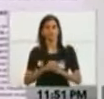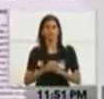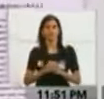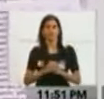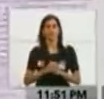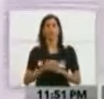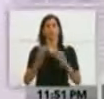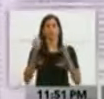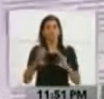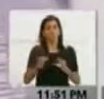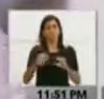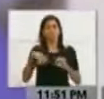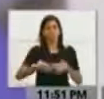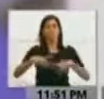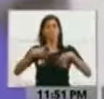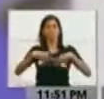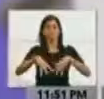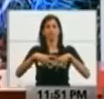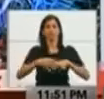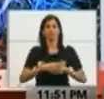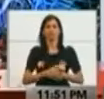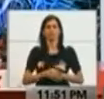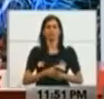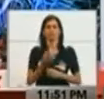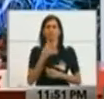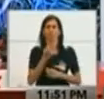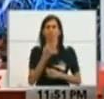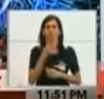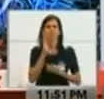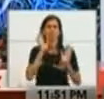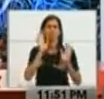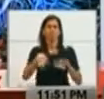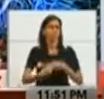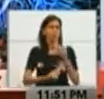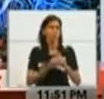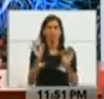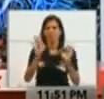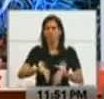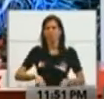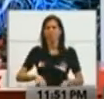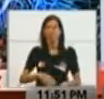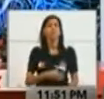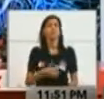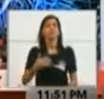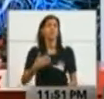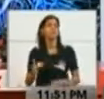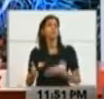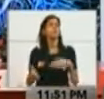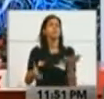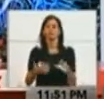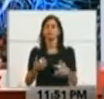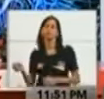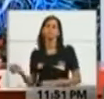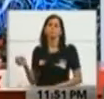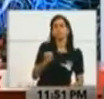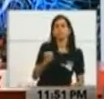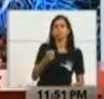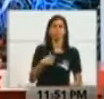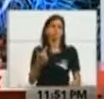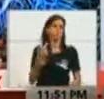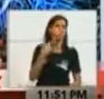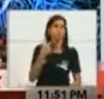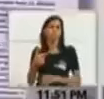Confirman la marcha de mañana. Pura paja, al final no hacían nada, porque eran quítate tú para ponerme yo.